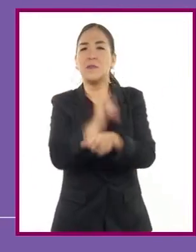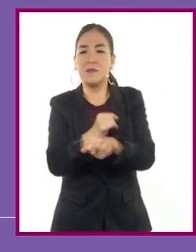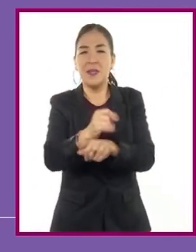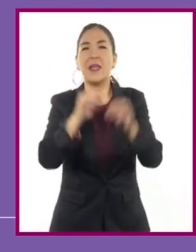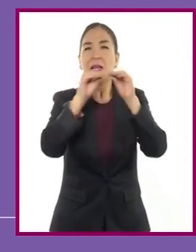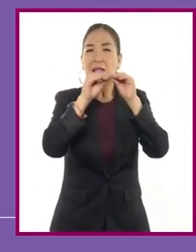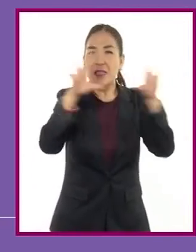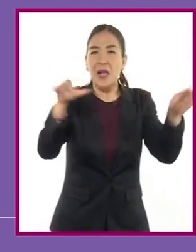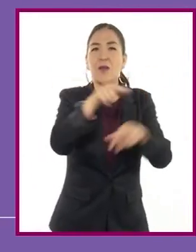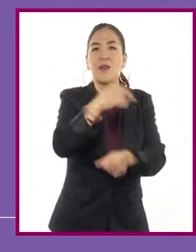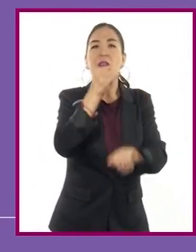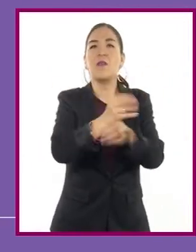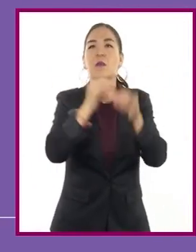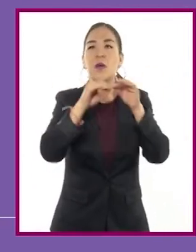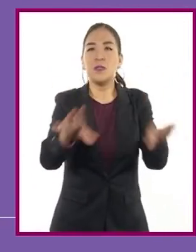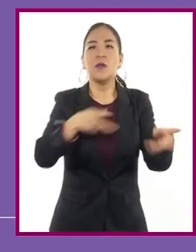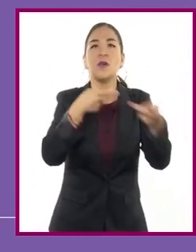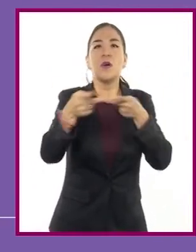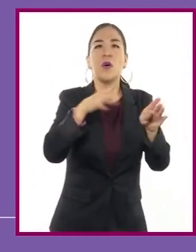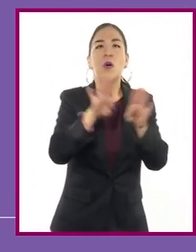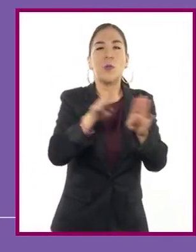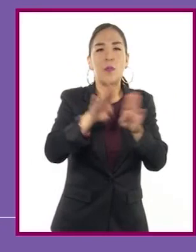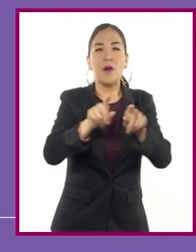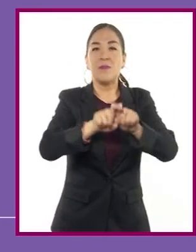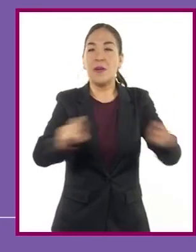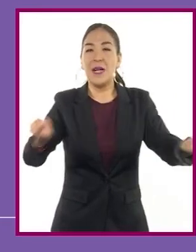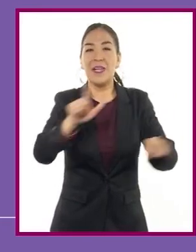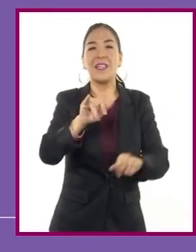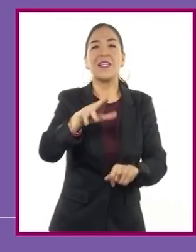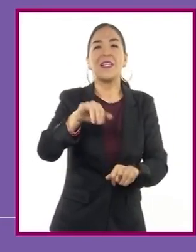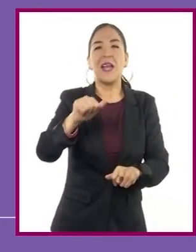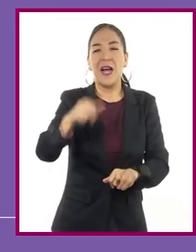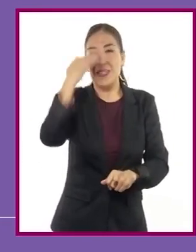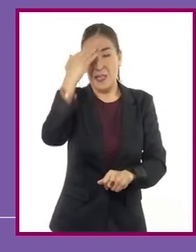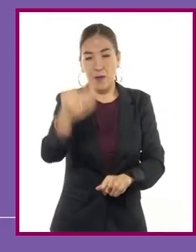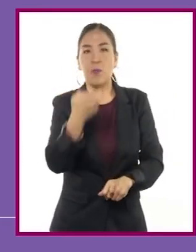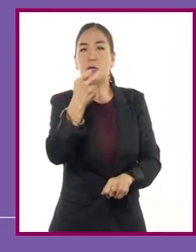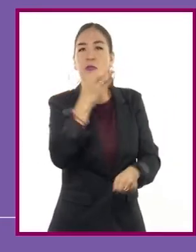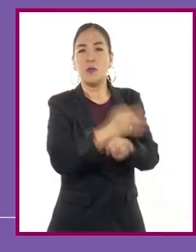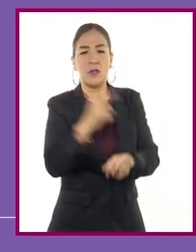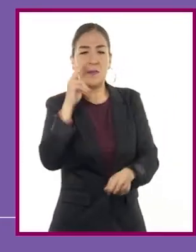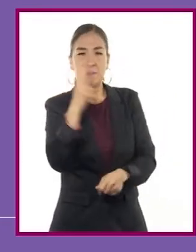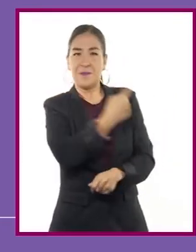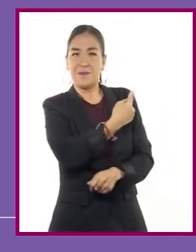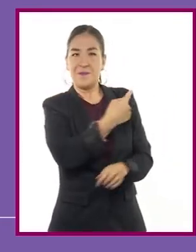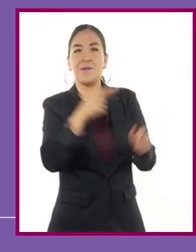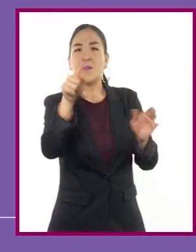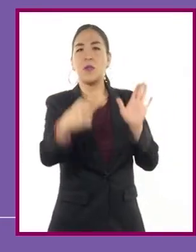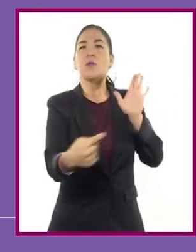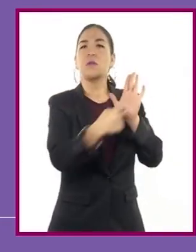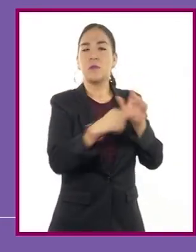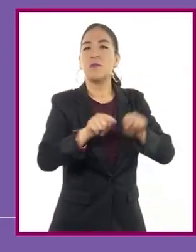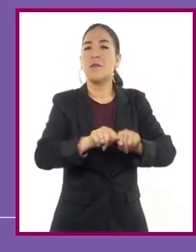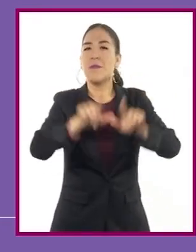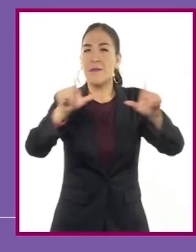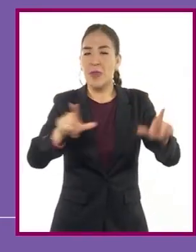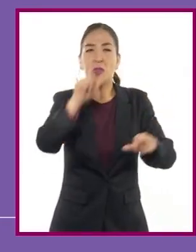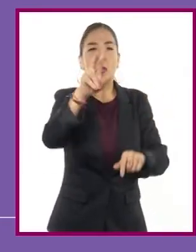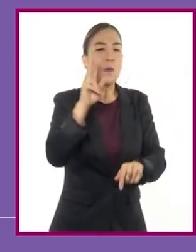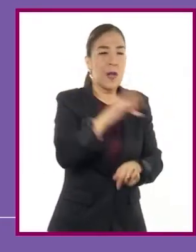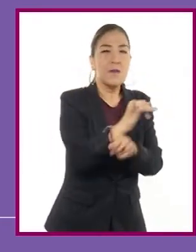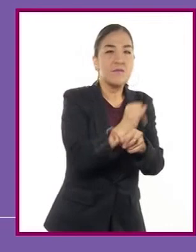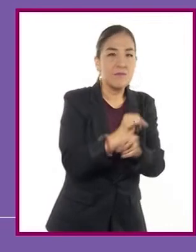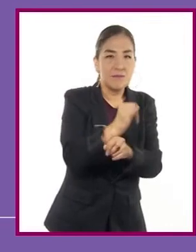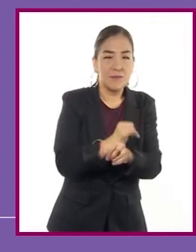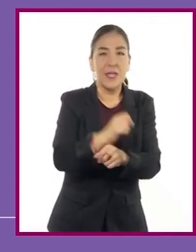pueda ayudarles a elaborar la línea de tiempo, pueden consultar la página que aparece en pantalla. Además de